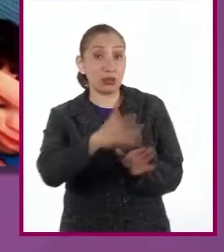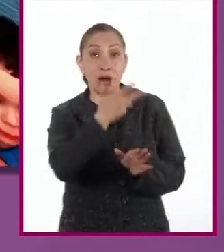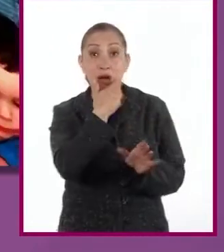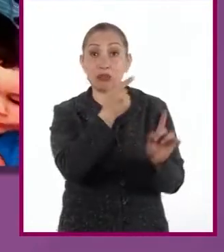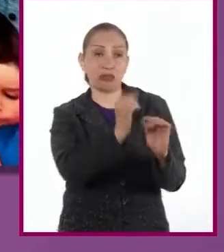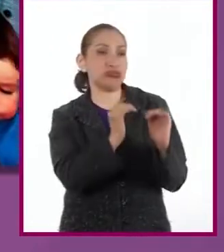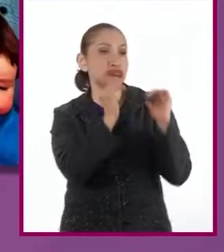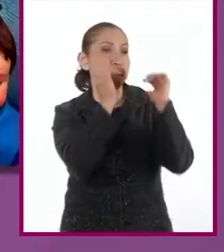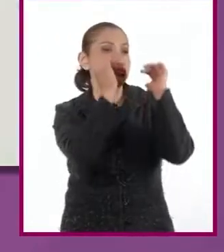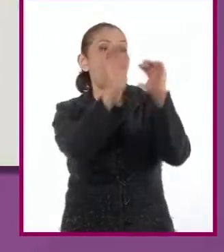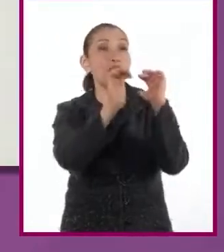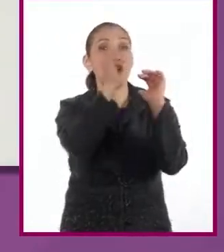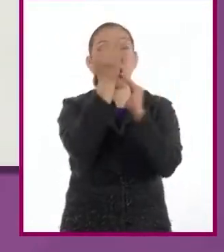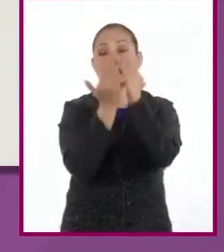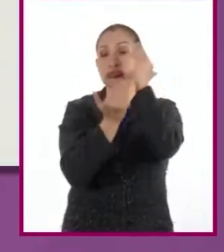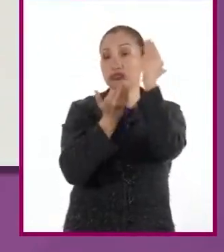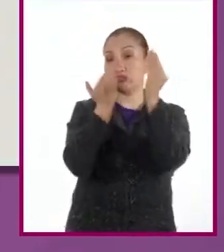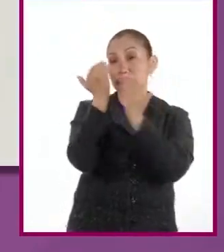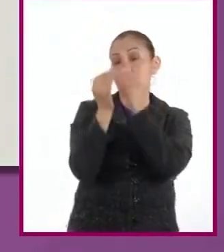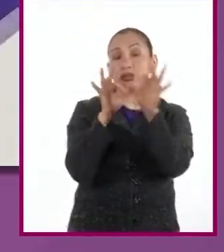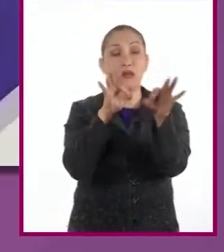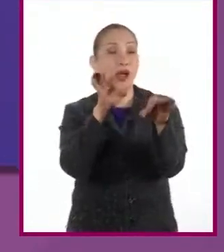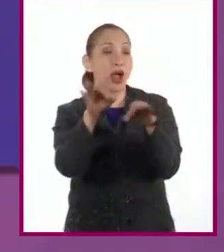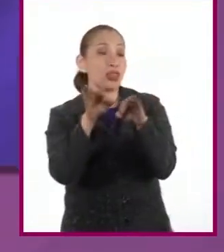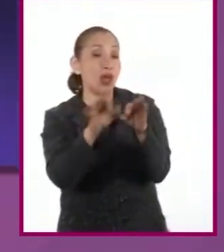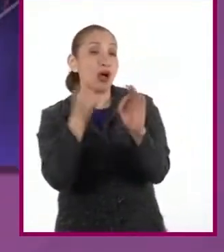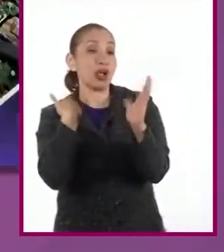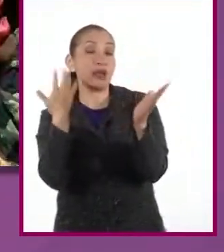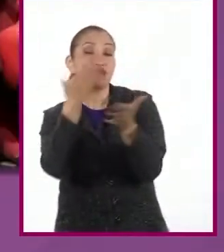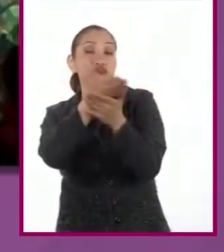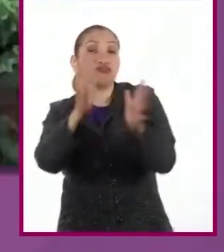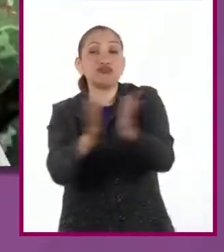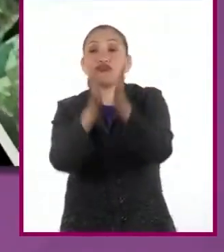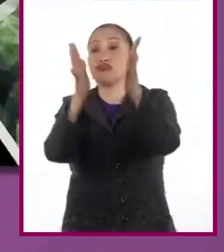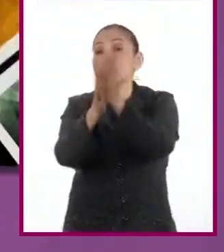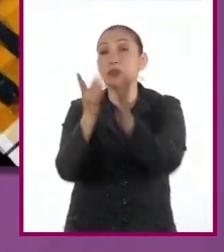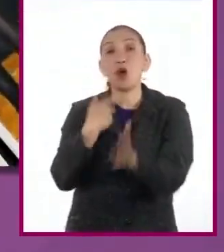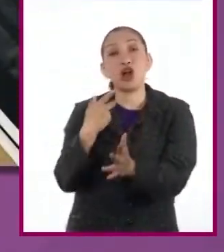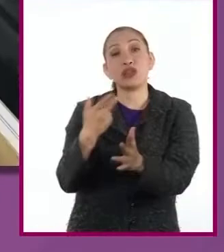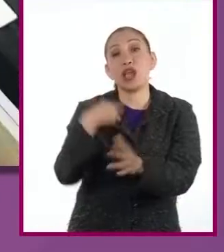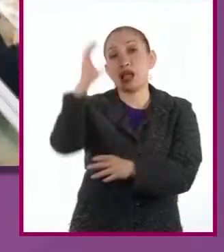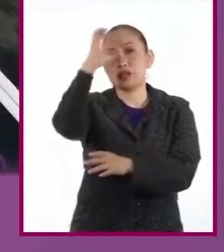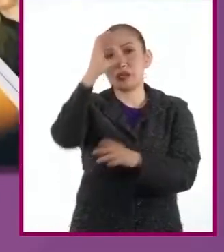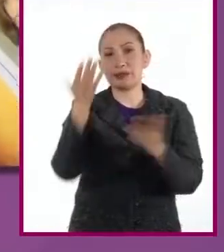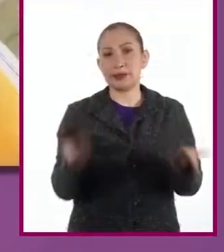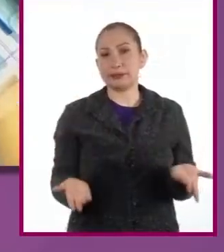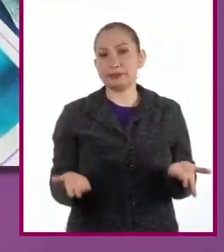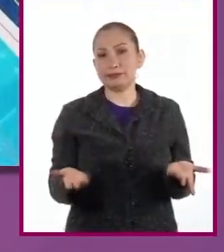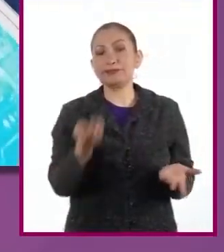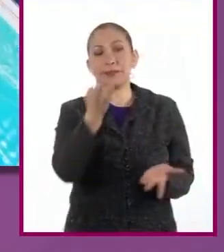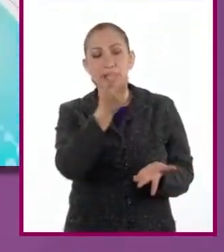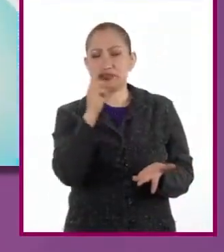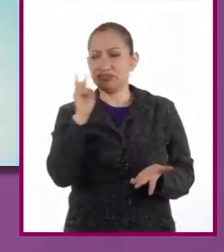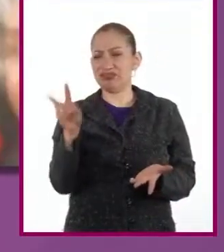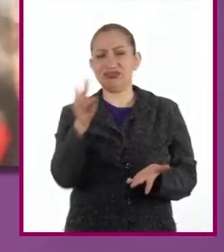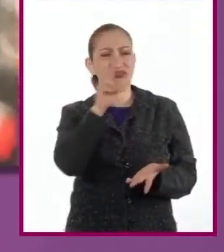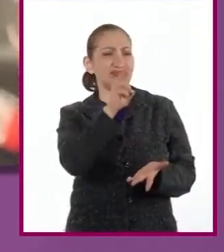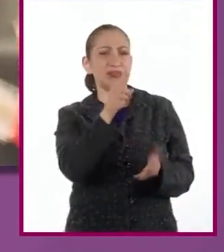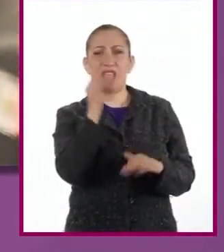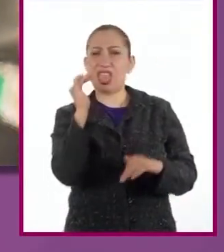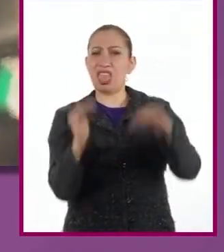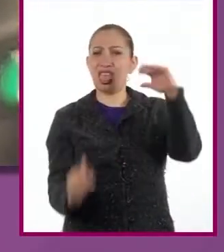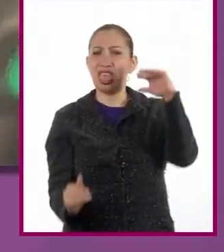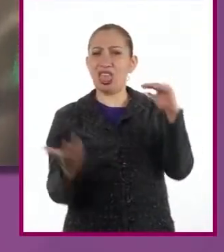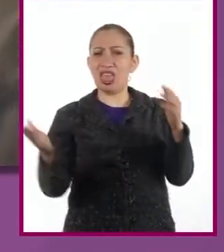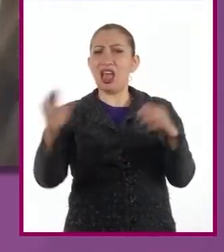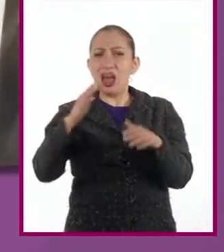hombres estaban fuera estudiando, trabajando y participando en la política y la ciencia. Esto propició la